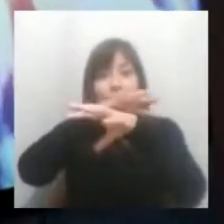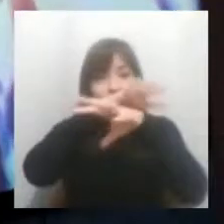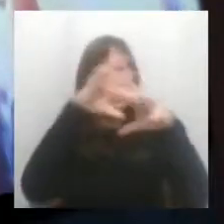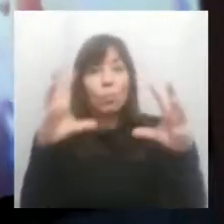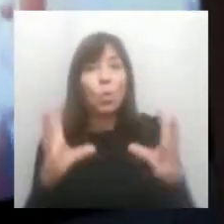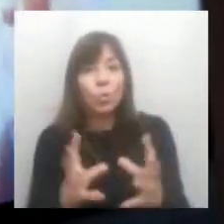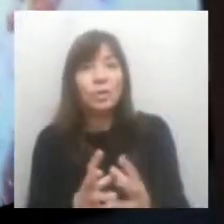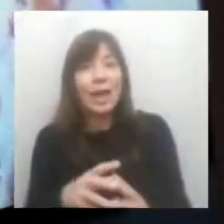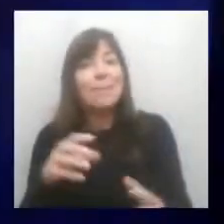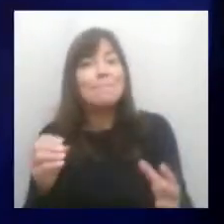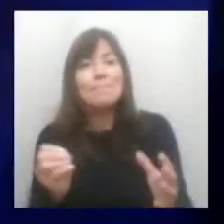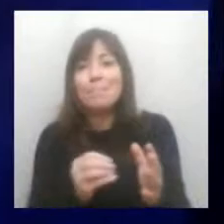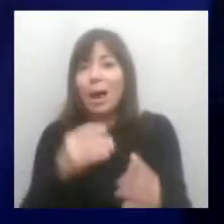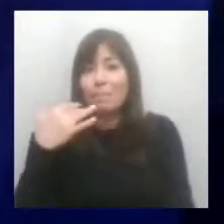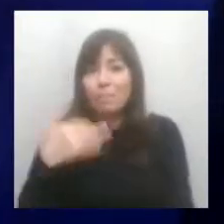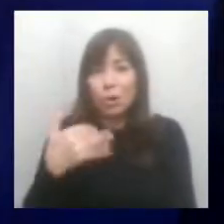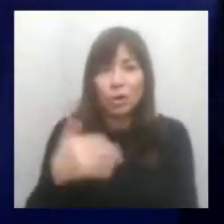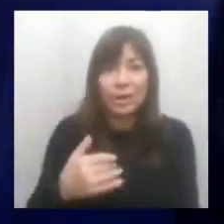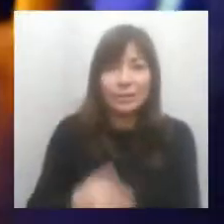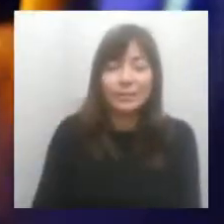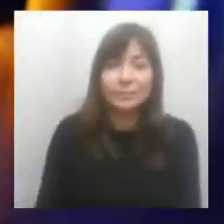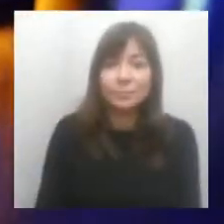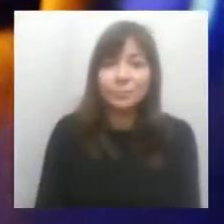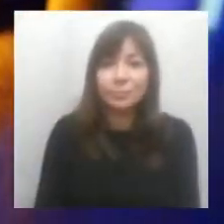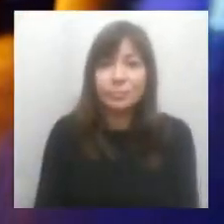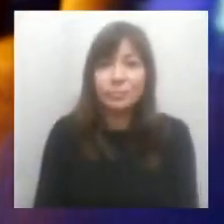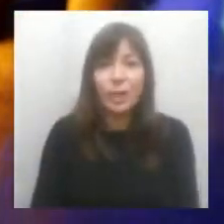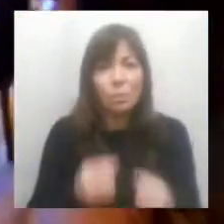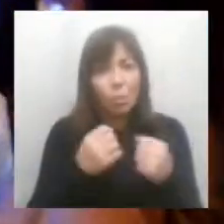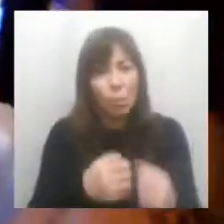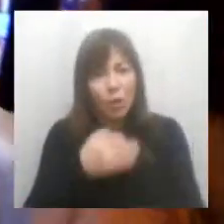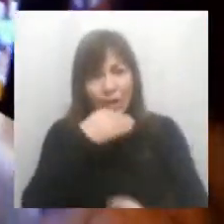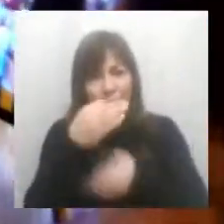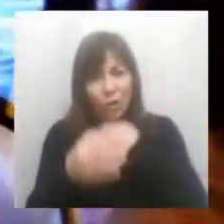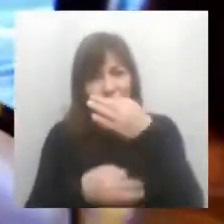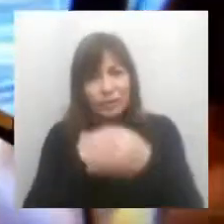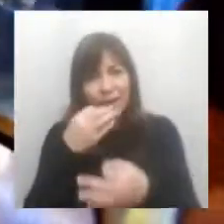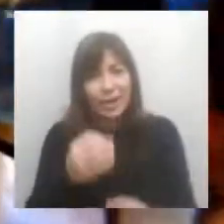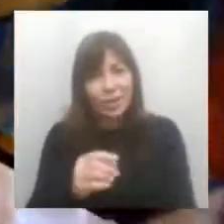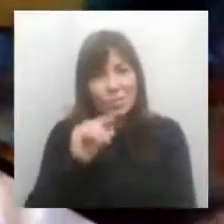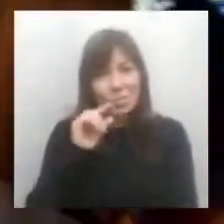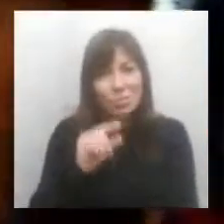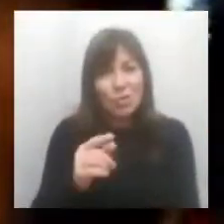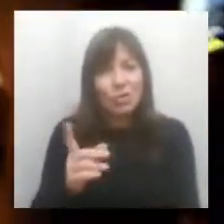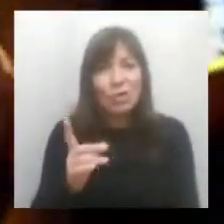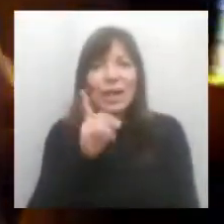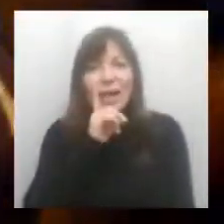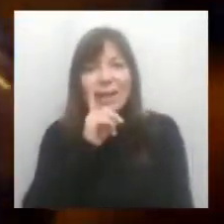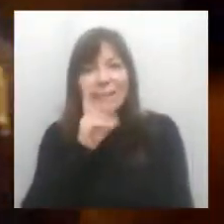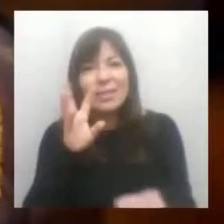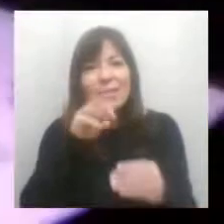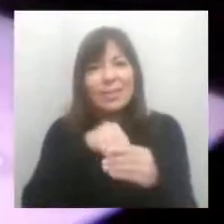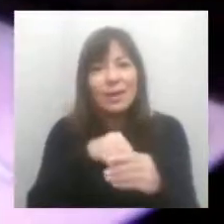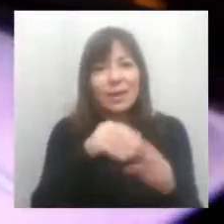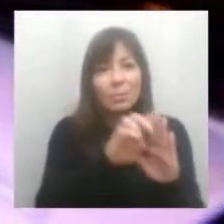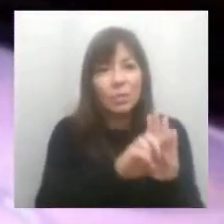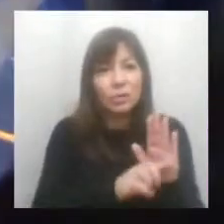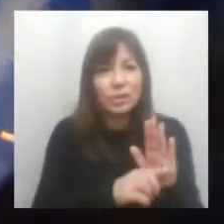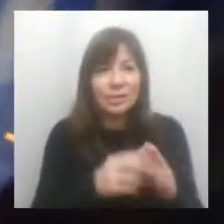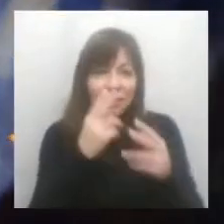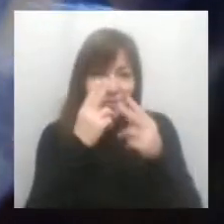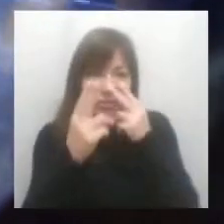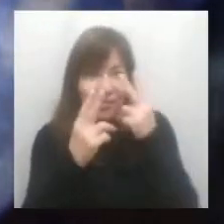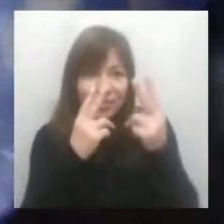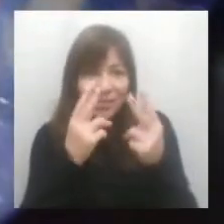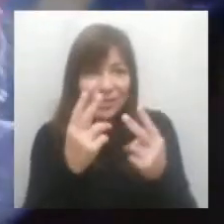una de las más importantes. ¿Me puedes contar un poco más de qué contiene este proyecto? Porque ahí podemos ver en imágenes, pero cuéntanos un